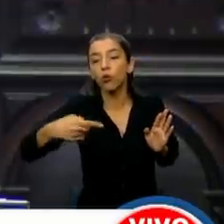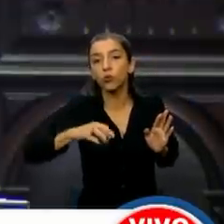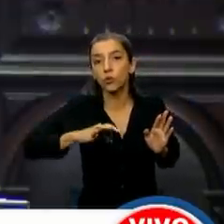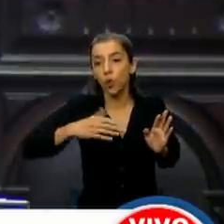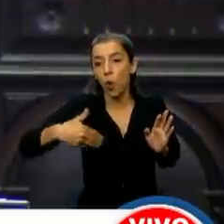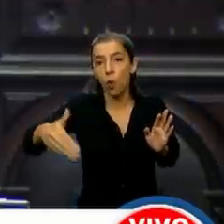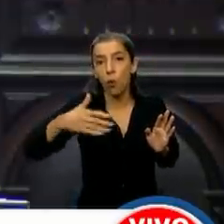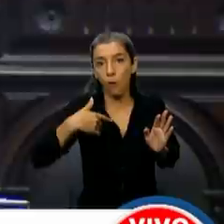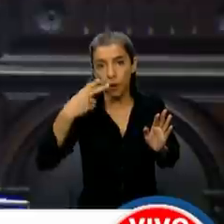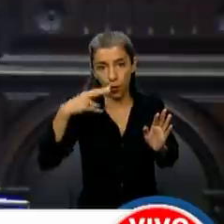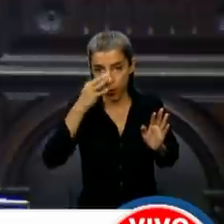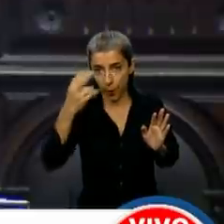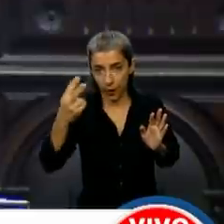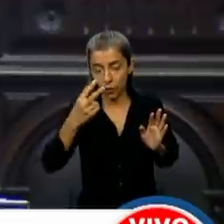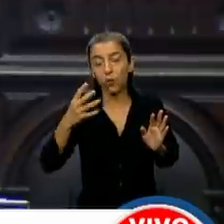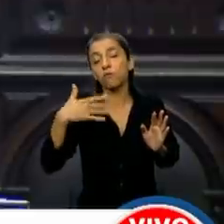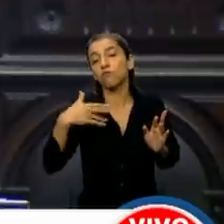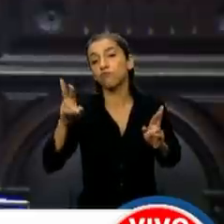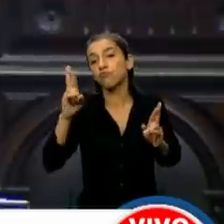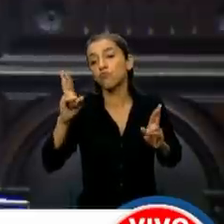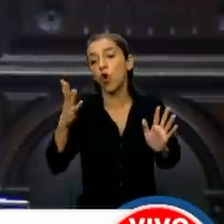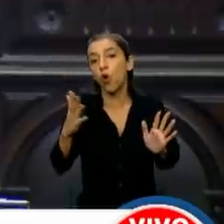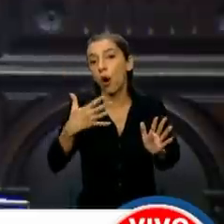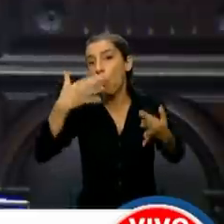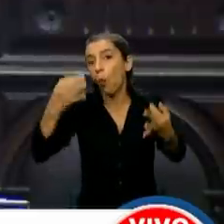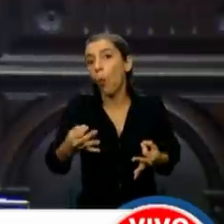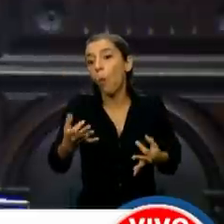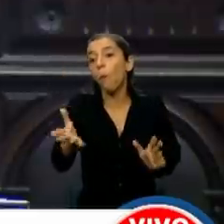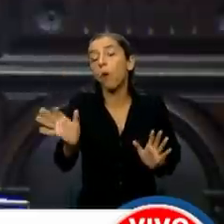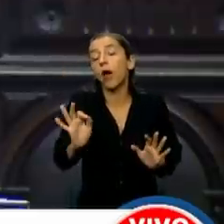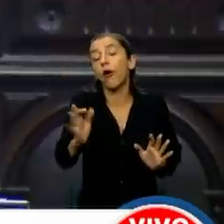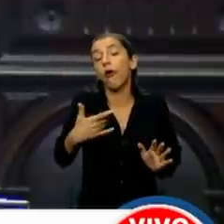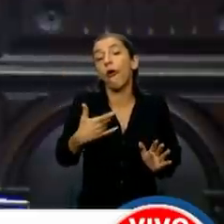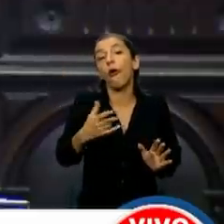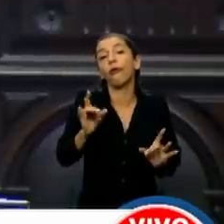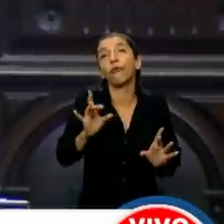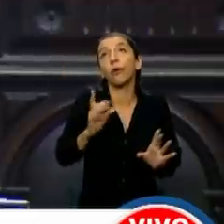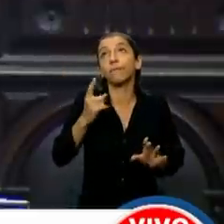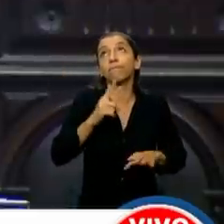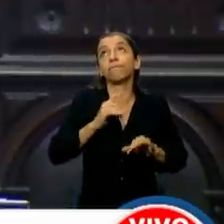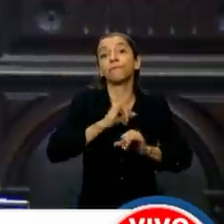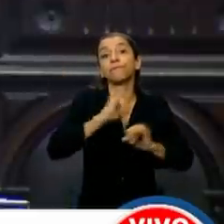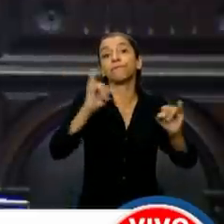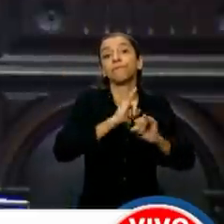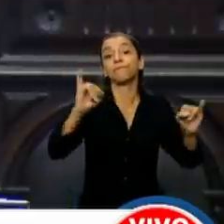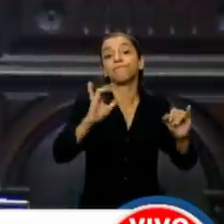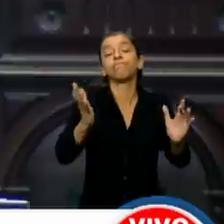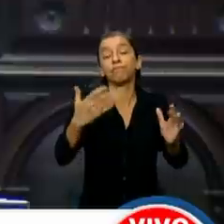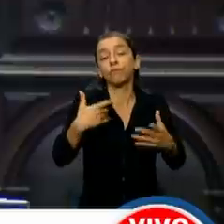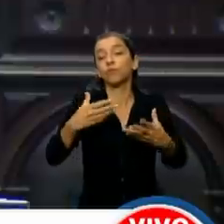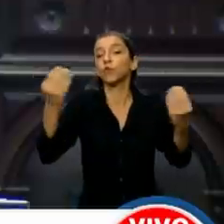2022 este no queden solamente con anuncios como ha pasado en muchas oportunidades en distintas provincias